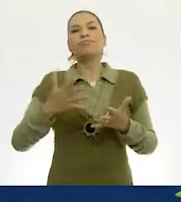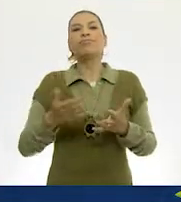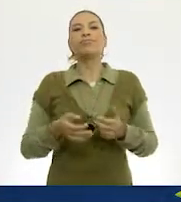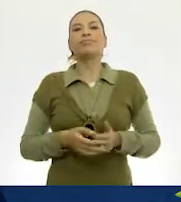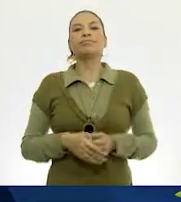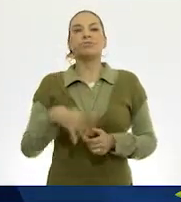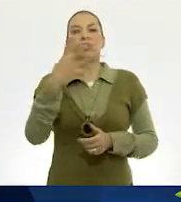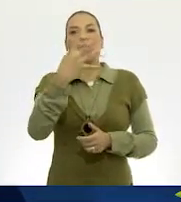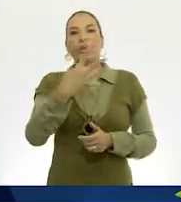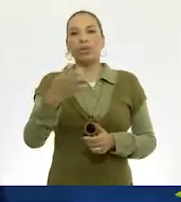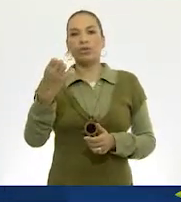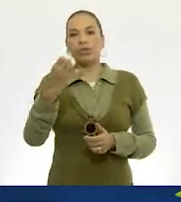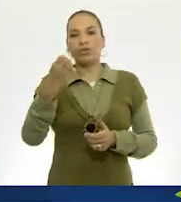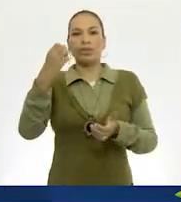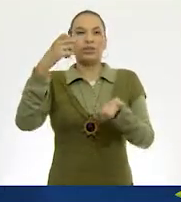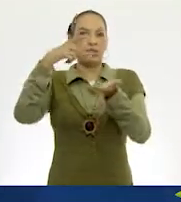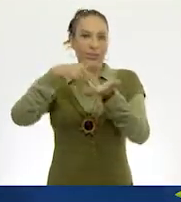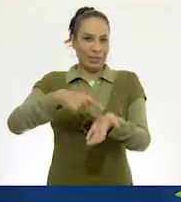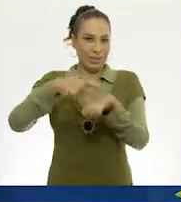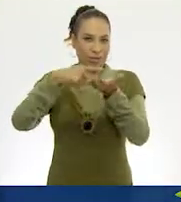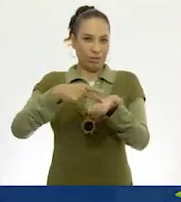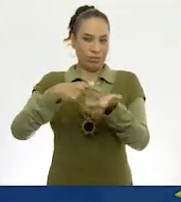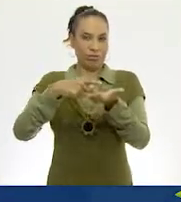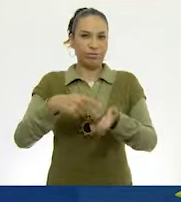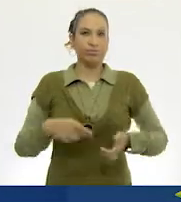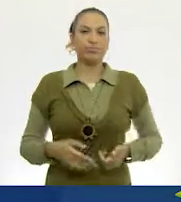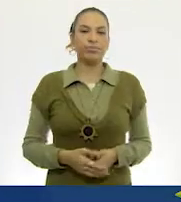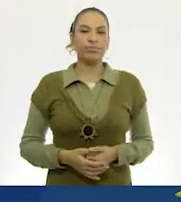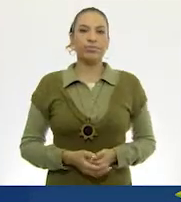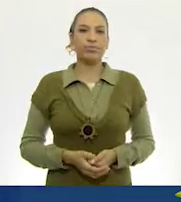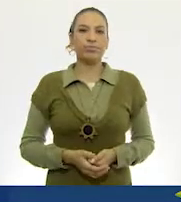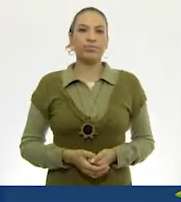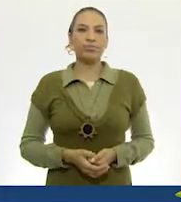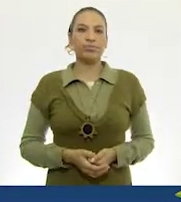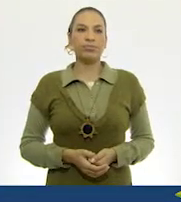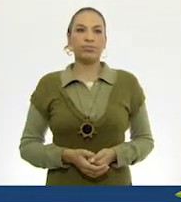aproximadamente 400 kilos de peso.